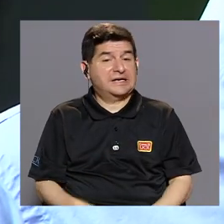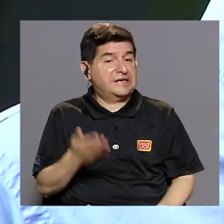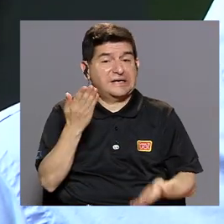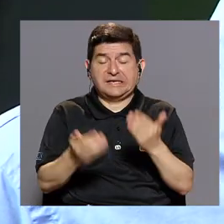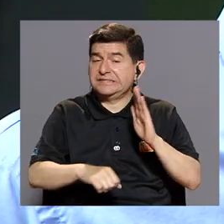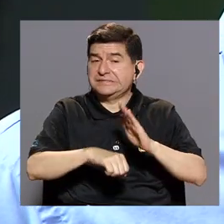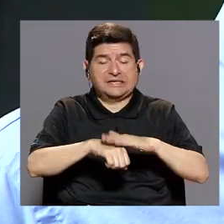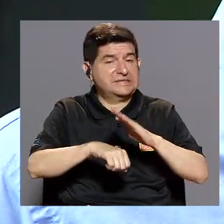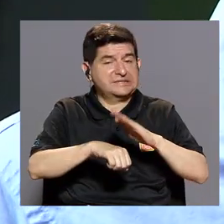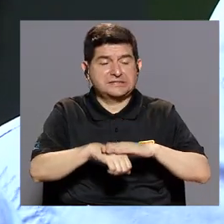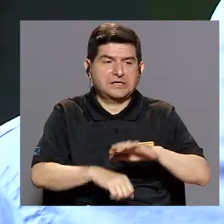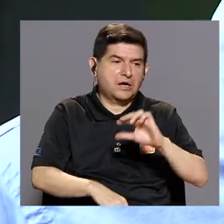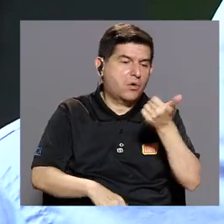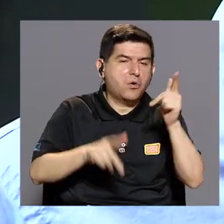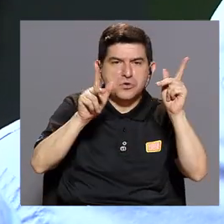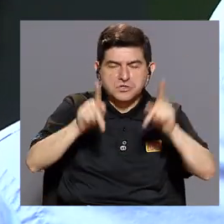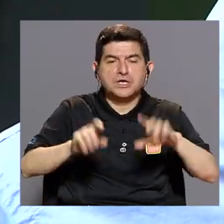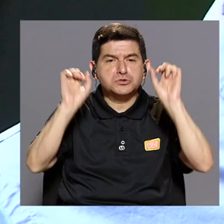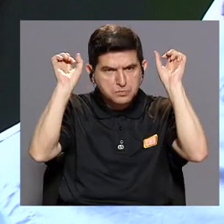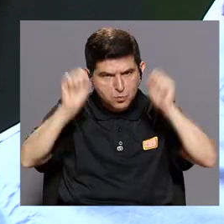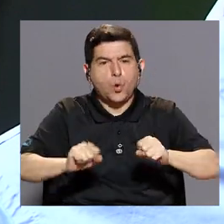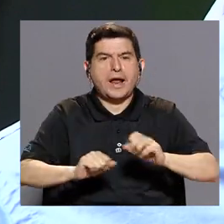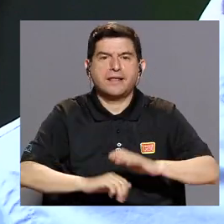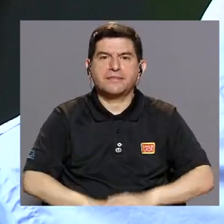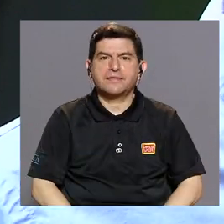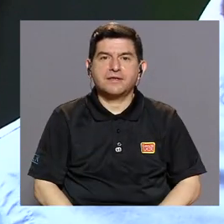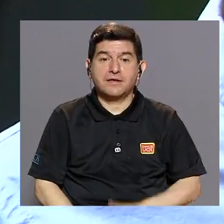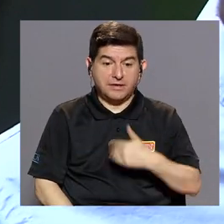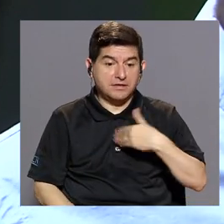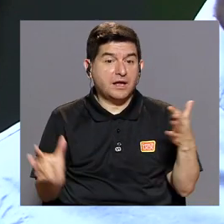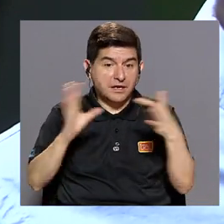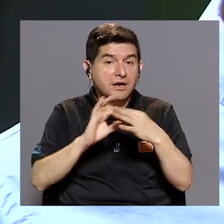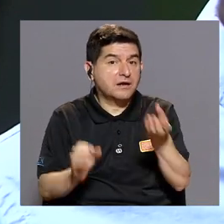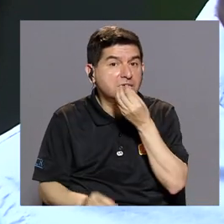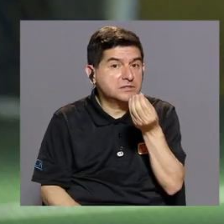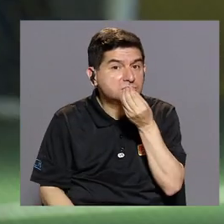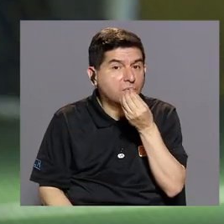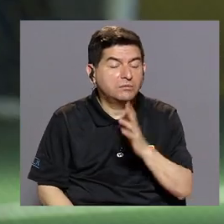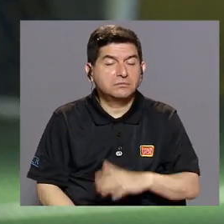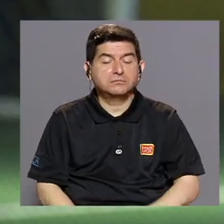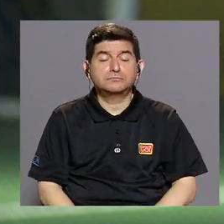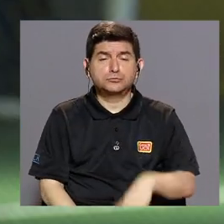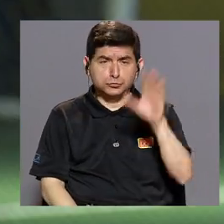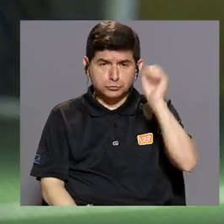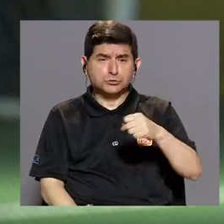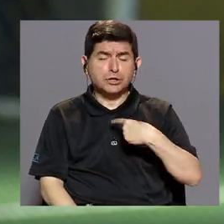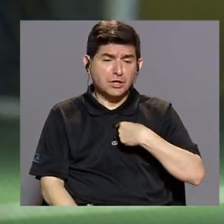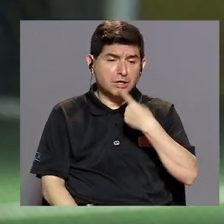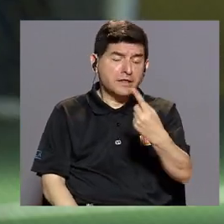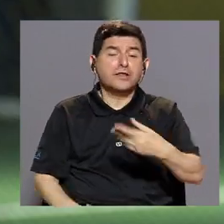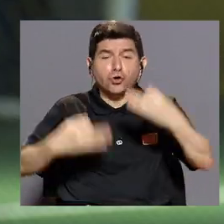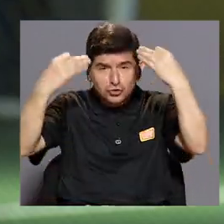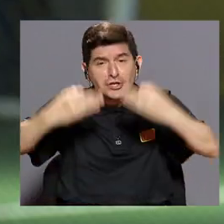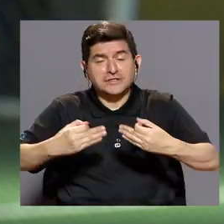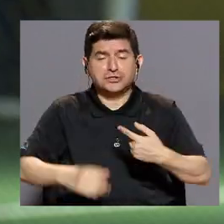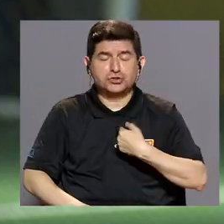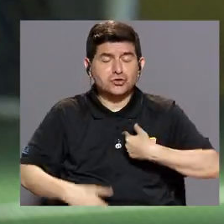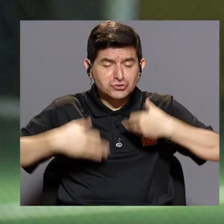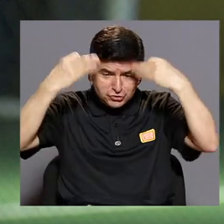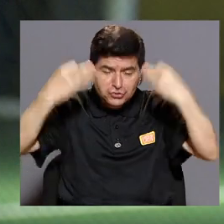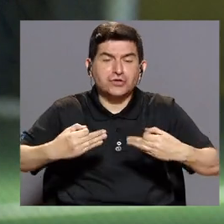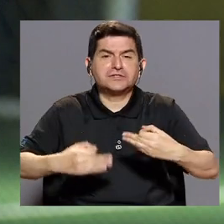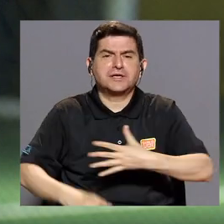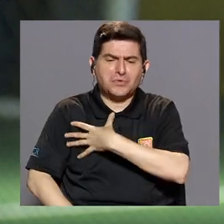licencias que la gente podría dárselas, digamos, y tiene que ver con la alimentación inclusive. Claro, es que por lo mismo digo que es una decisión. Si yo